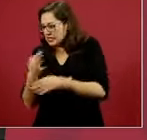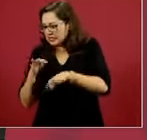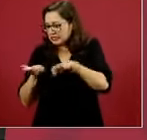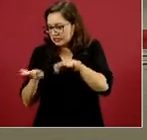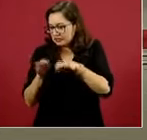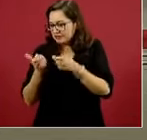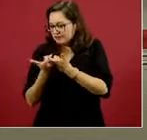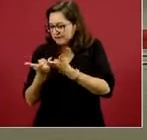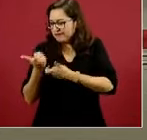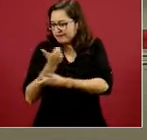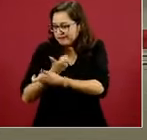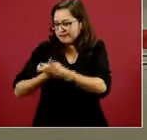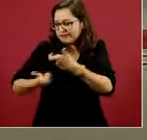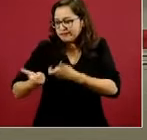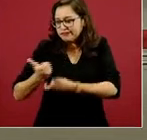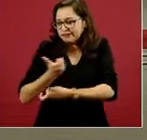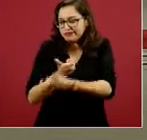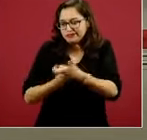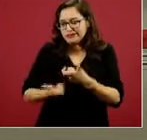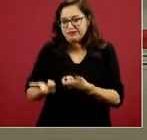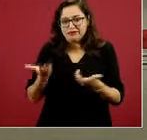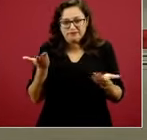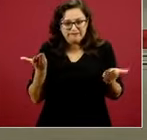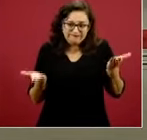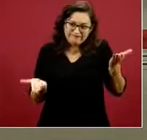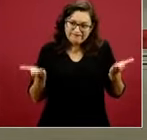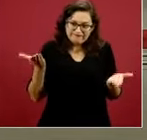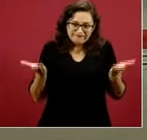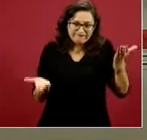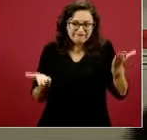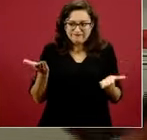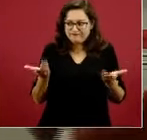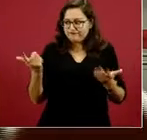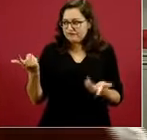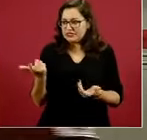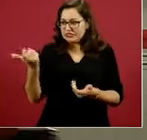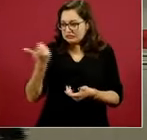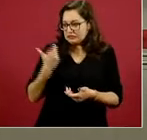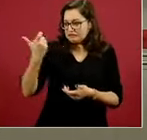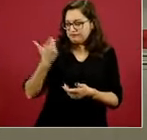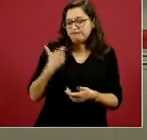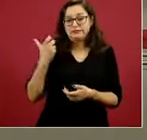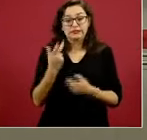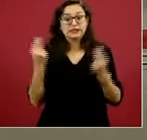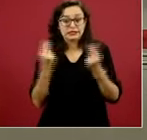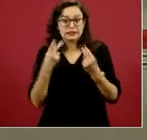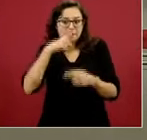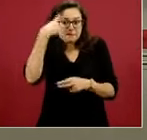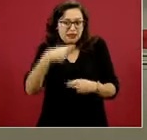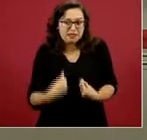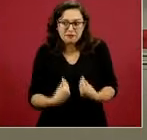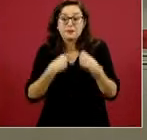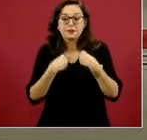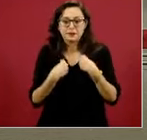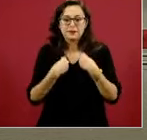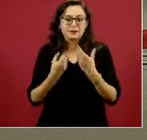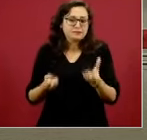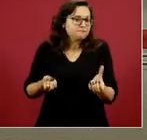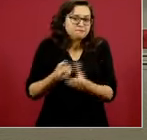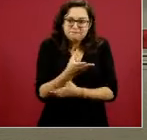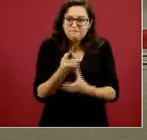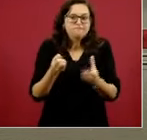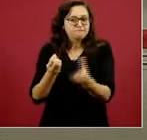tener actividad económica y llevar dinero a sus casas y tener la fuente de ingreso que requieren para sobrevivir, pues tienen que salir,